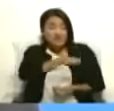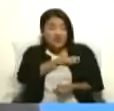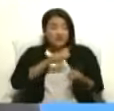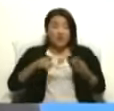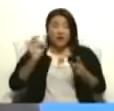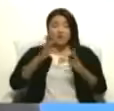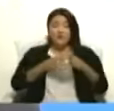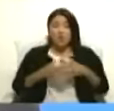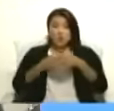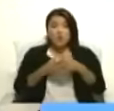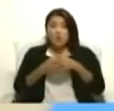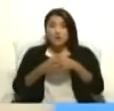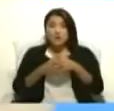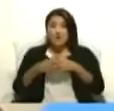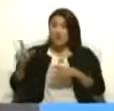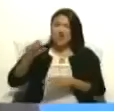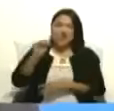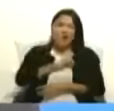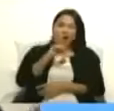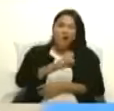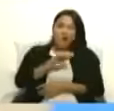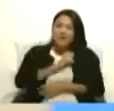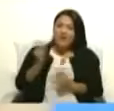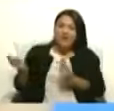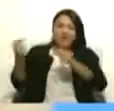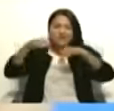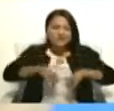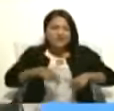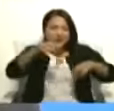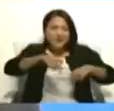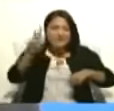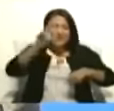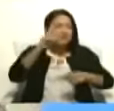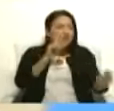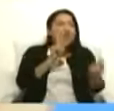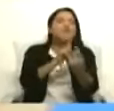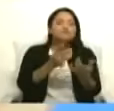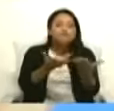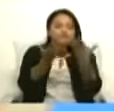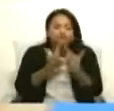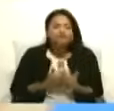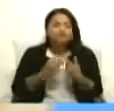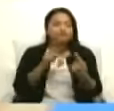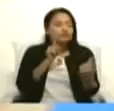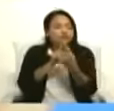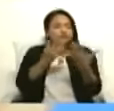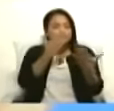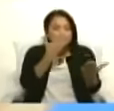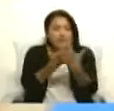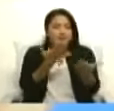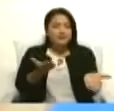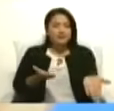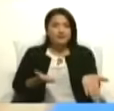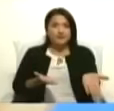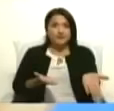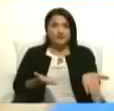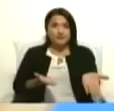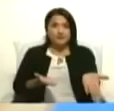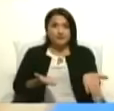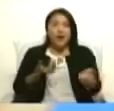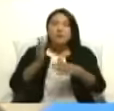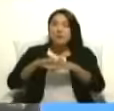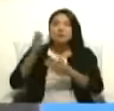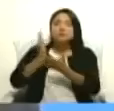ni siquiera capaces de venir aquí a decir lo que dicen en Madrid o a decir lo que dicen en Miami permanentemente